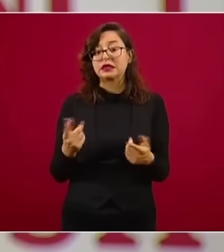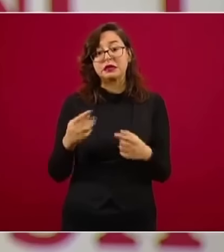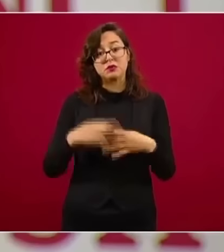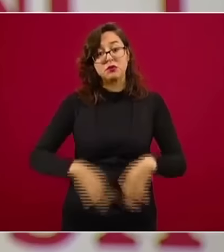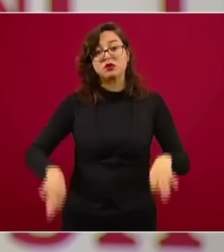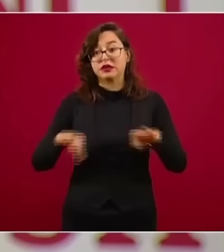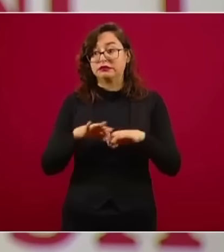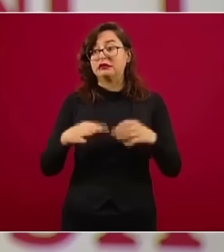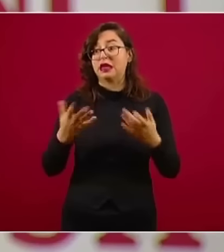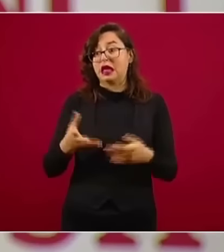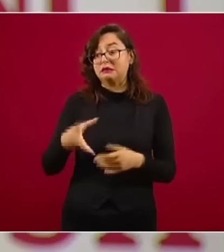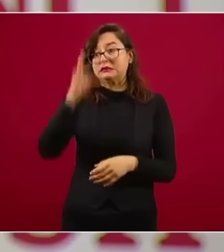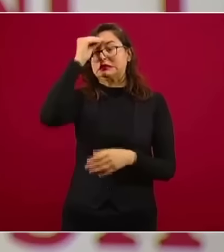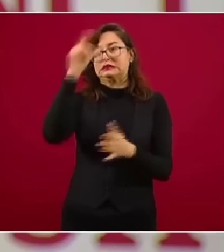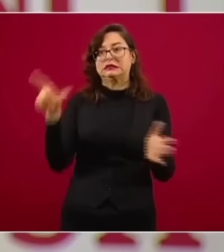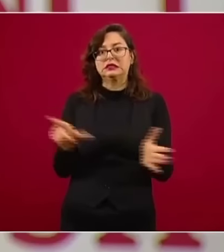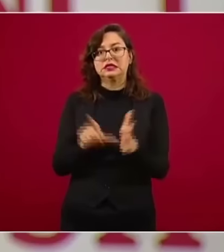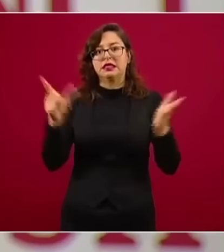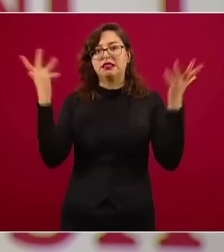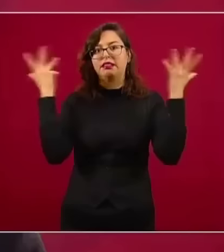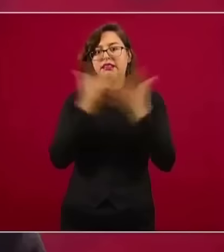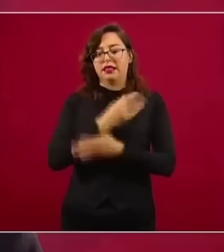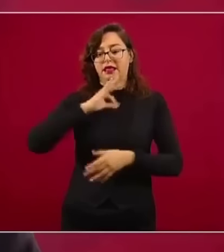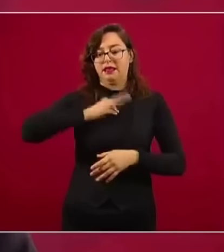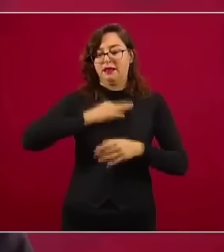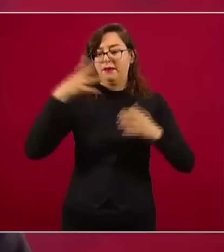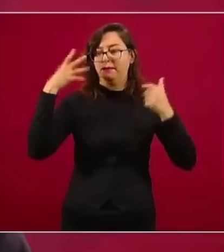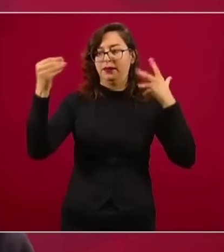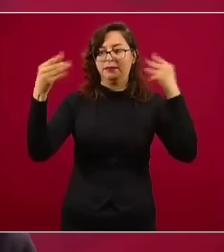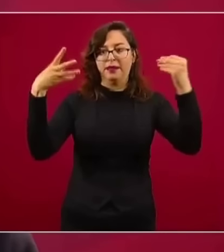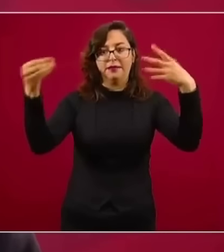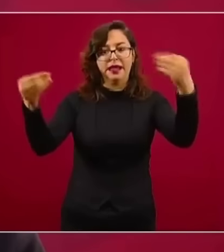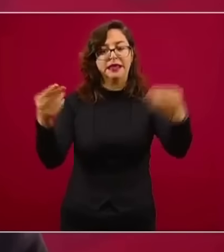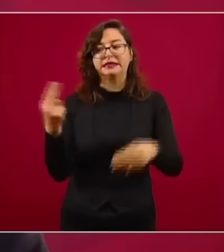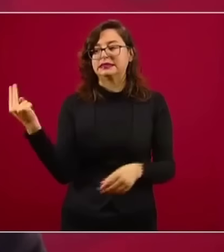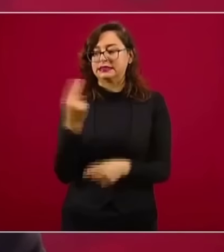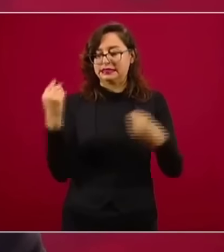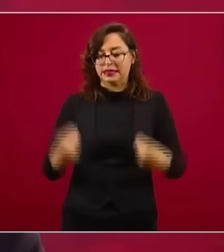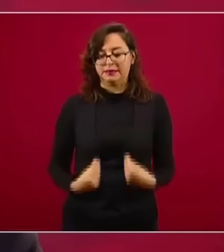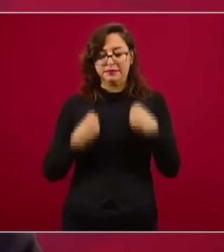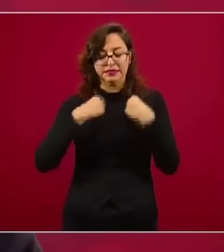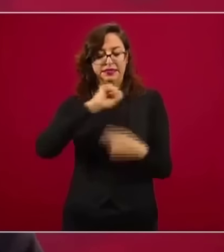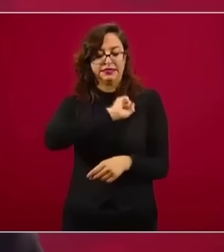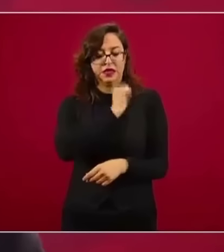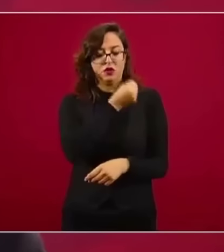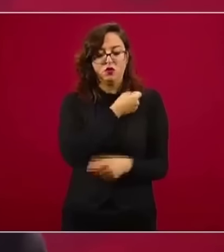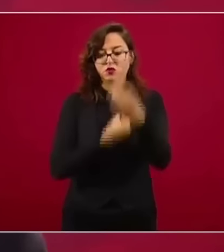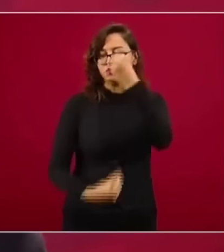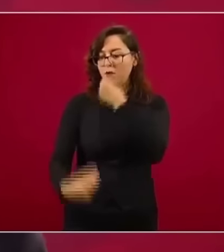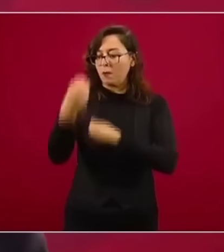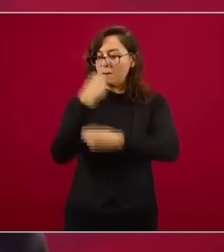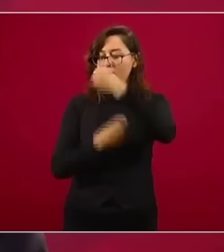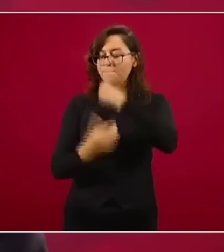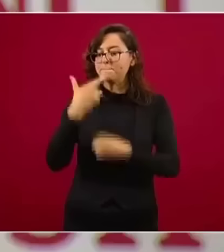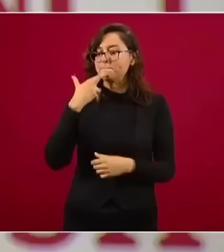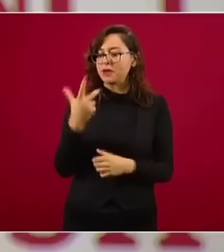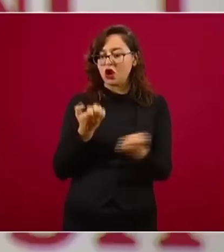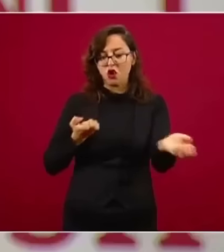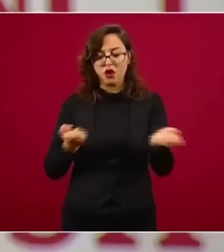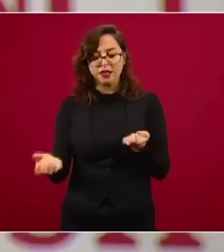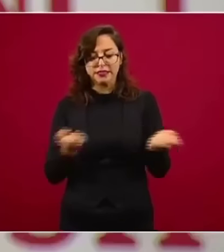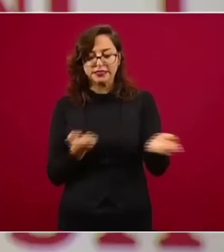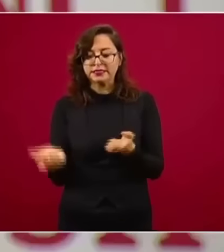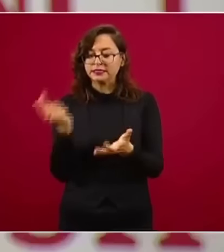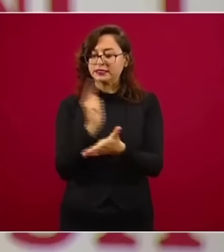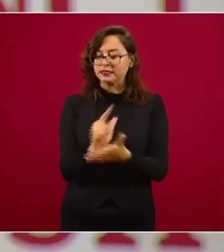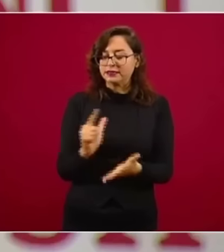saludable con una mejor nutrición, mucho más ejercicio e higiene. Al mismo tiempo, formación